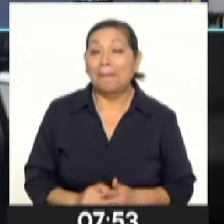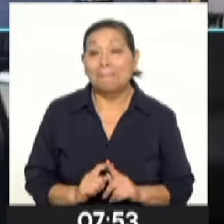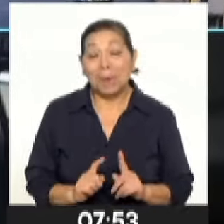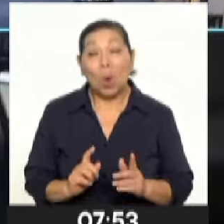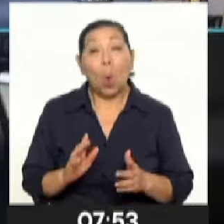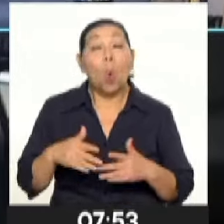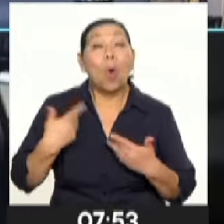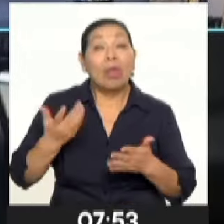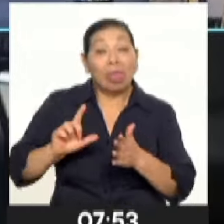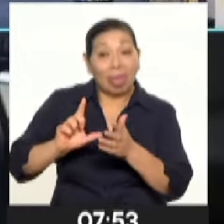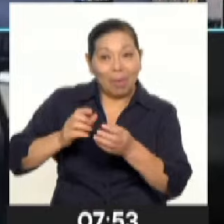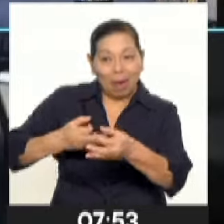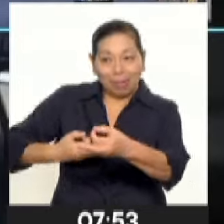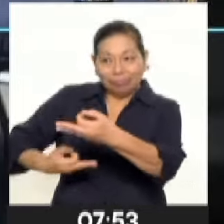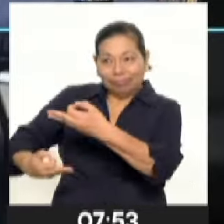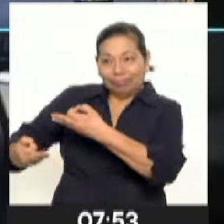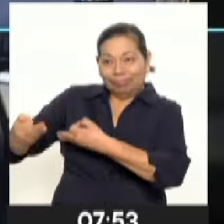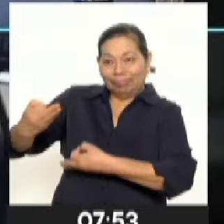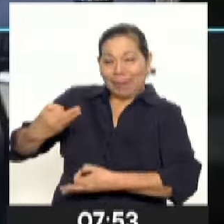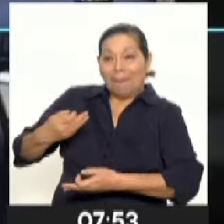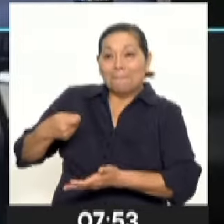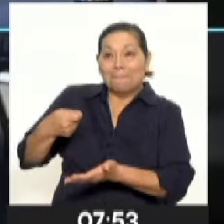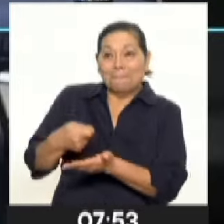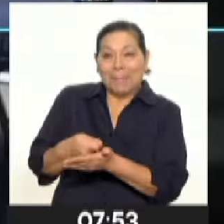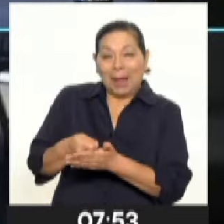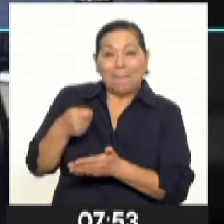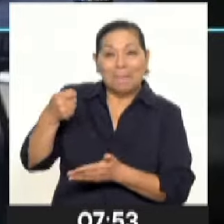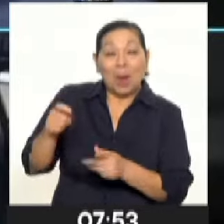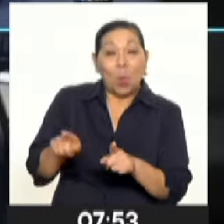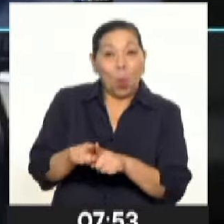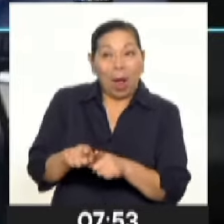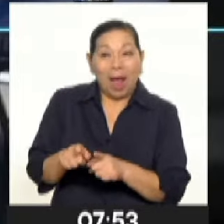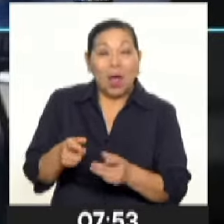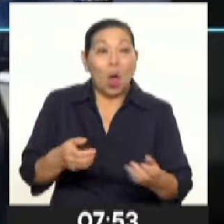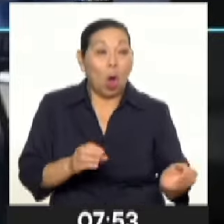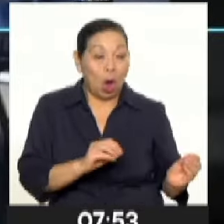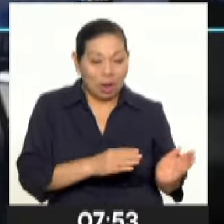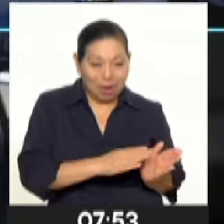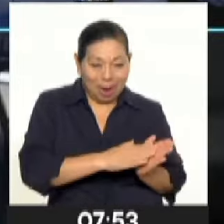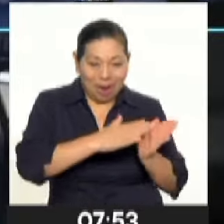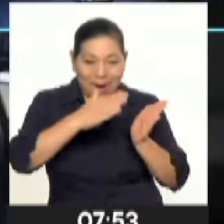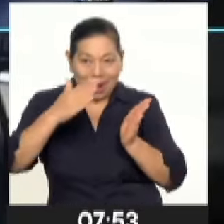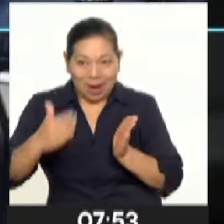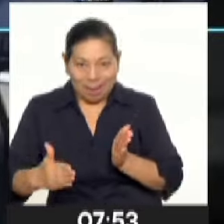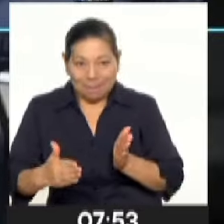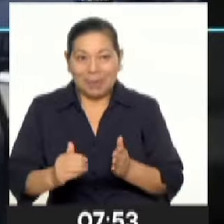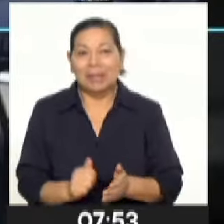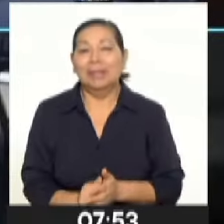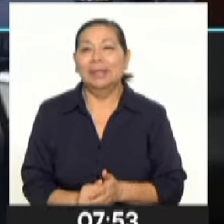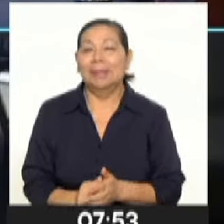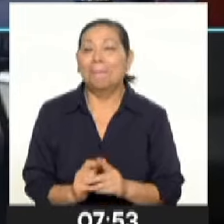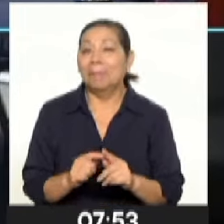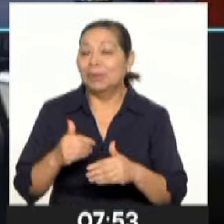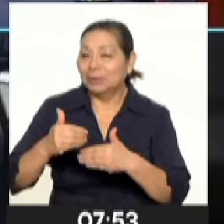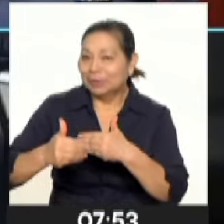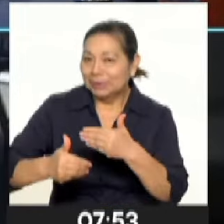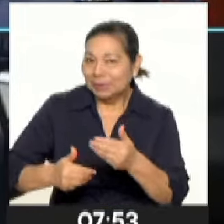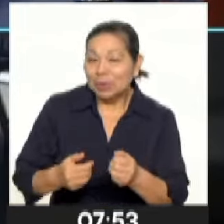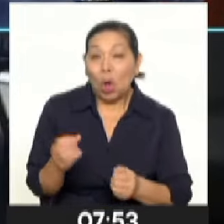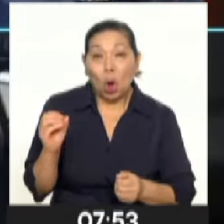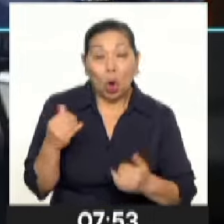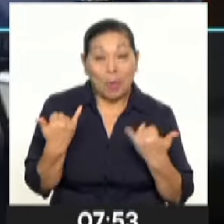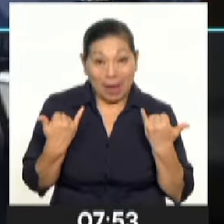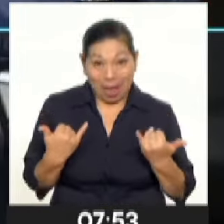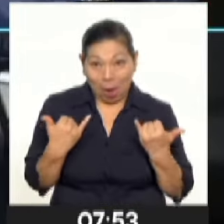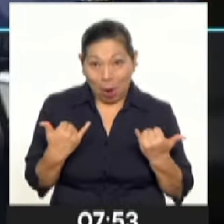de que cuando yo sea viejito, mi dinero o mi pensión va a salir de lo que aporten los jóvenes de ese momento, ¿no? Por eso se llama subsidio intergeneracional. Los jóvenes